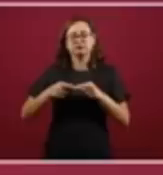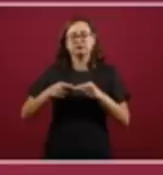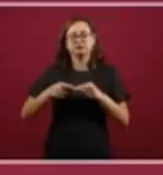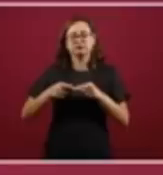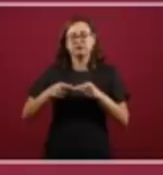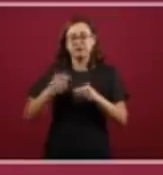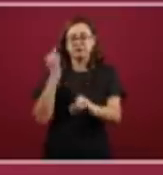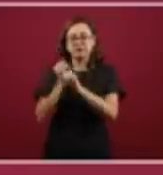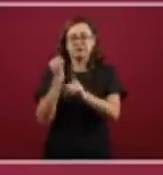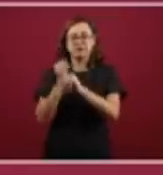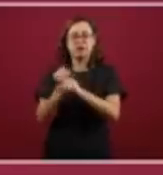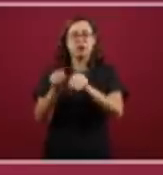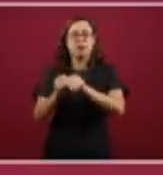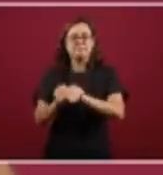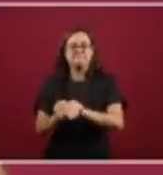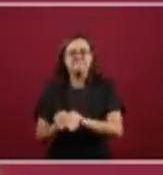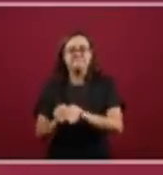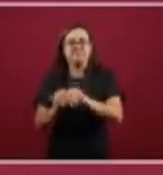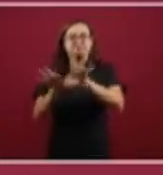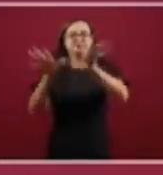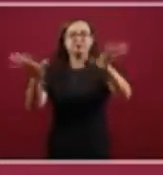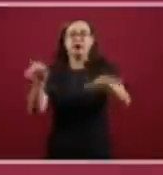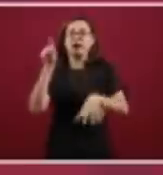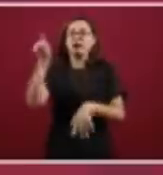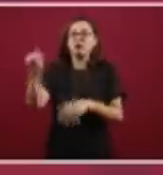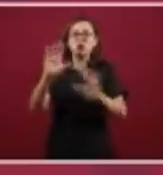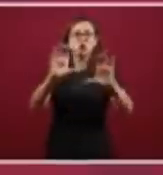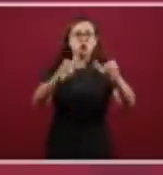por internet a estas comunidades